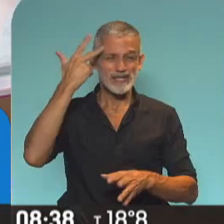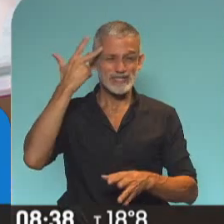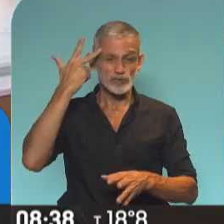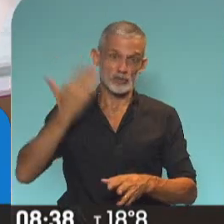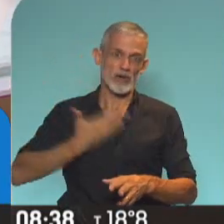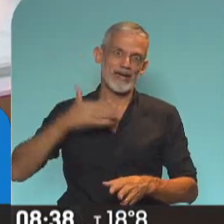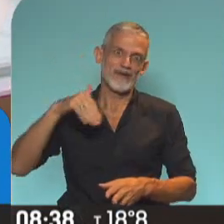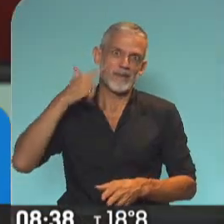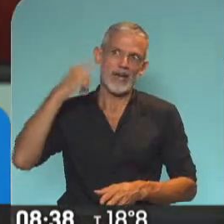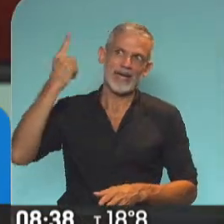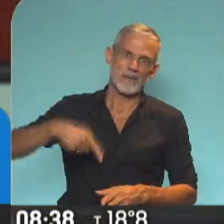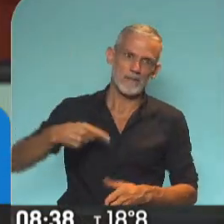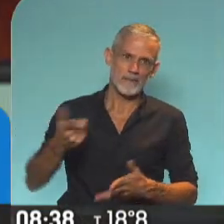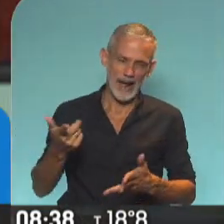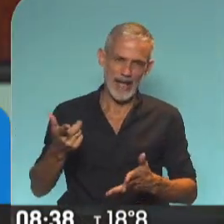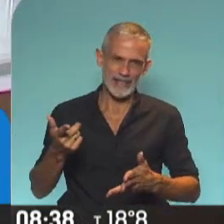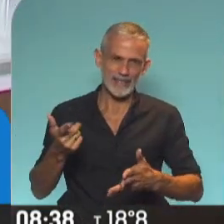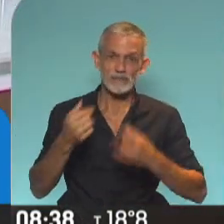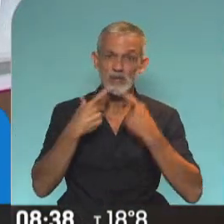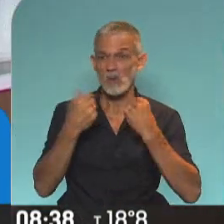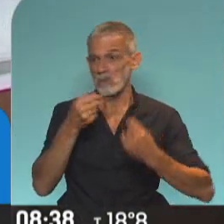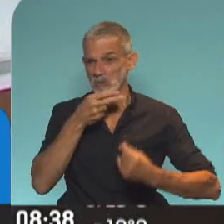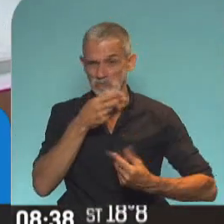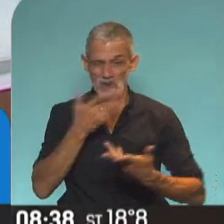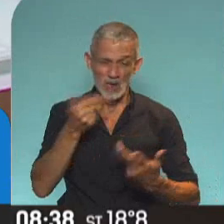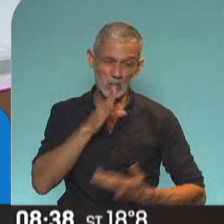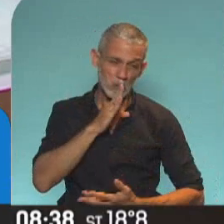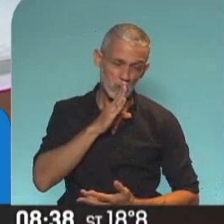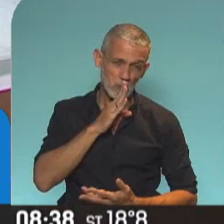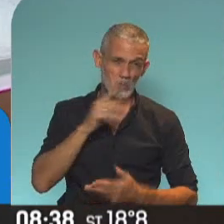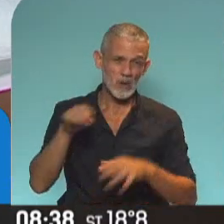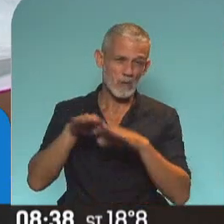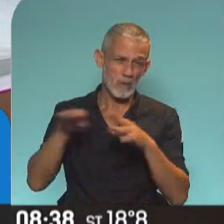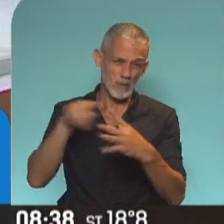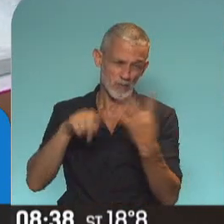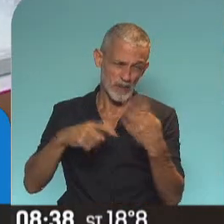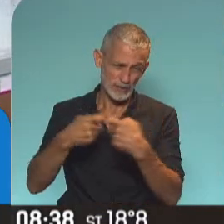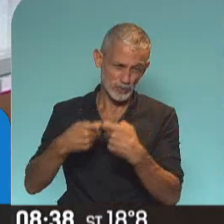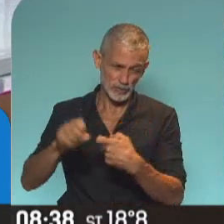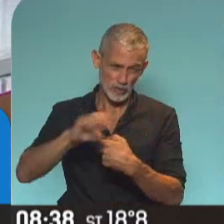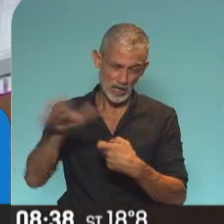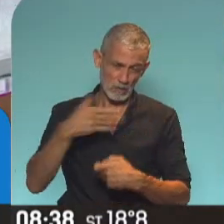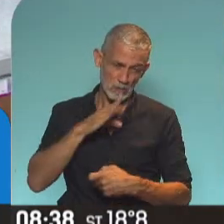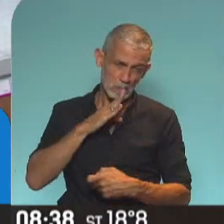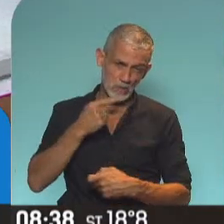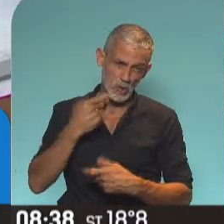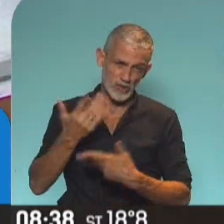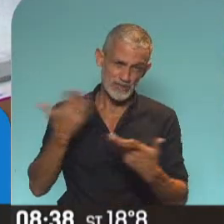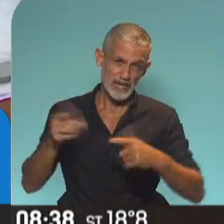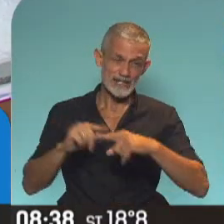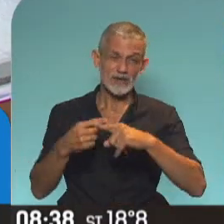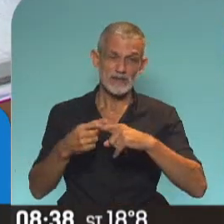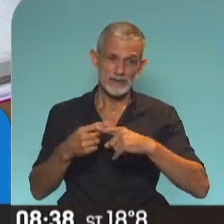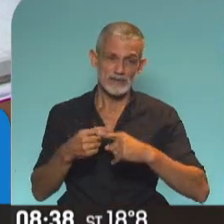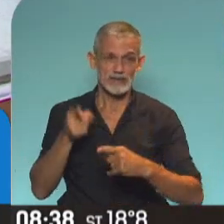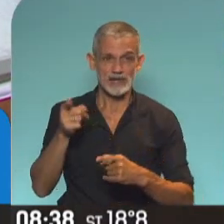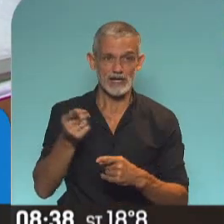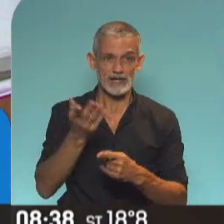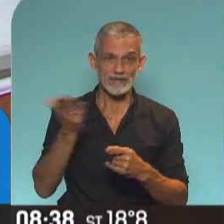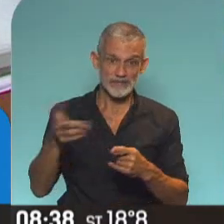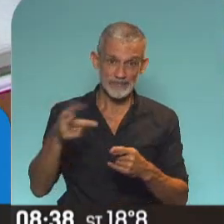eso va cambiando en el contexto de suba de los precios internacionales de los commodities, hoy hay un determinado nivel de retenciones. Hoy están en 12%